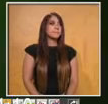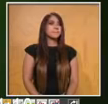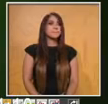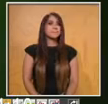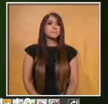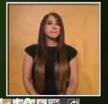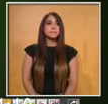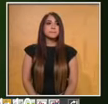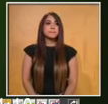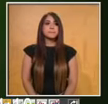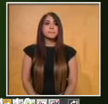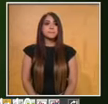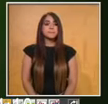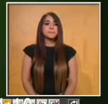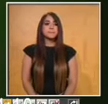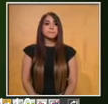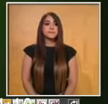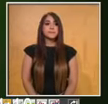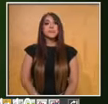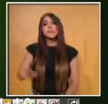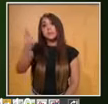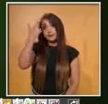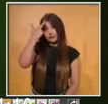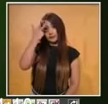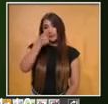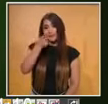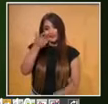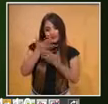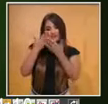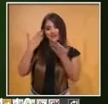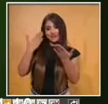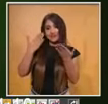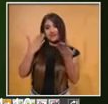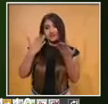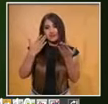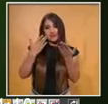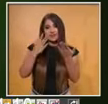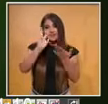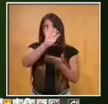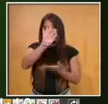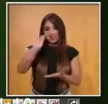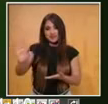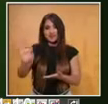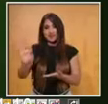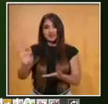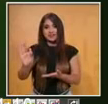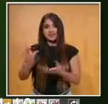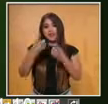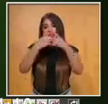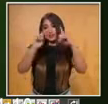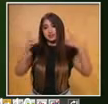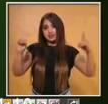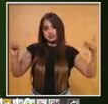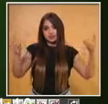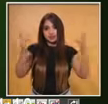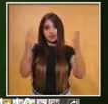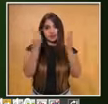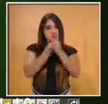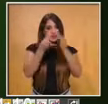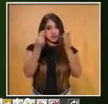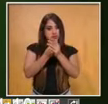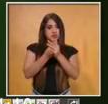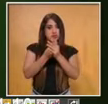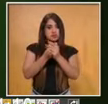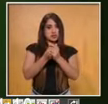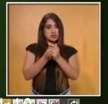Ahora bien, recuerda con las papeletas que fuiste formando acerca de las fechas que mencionamos durante el desarrollo de esta clase, ir